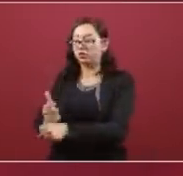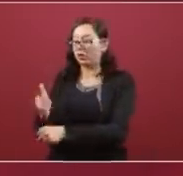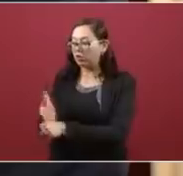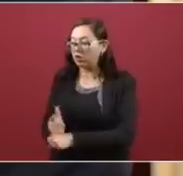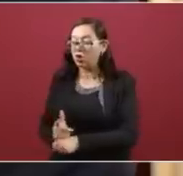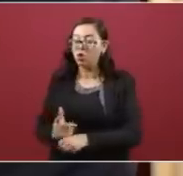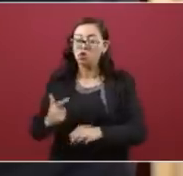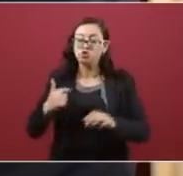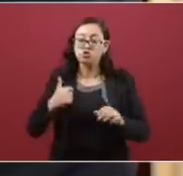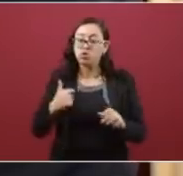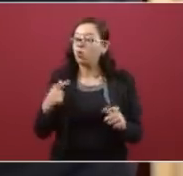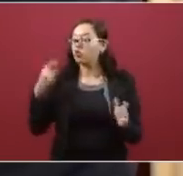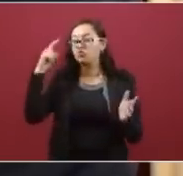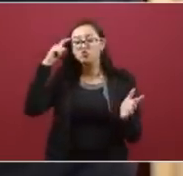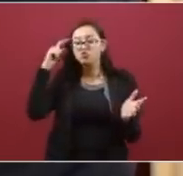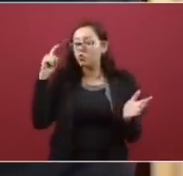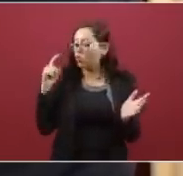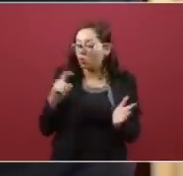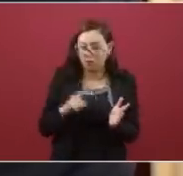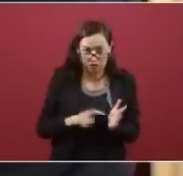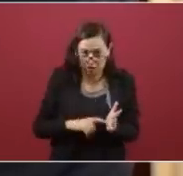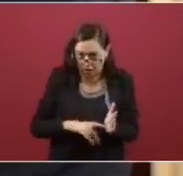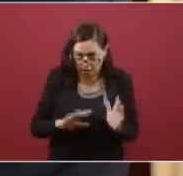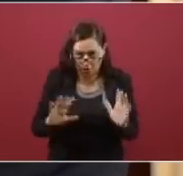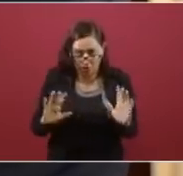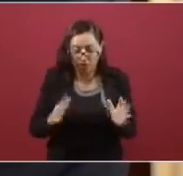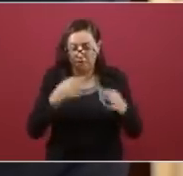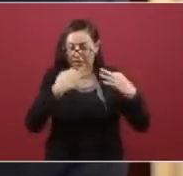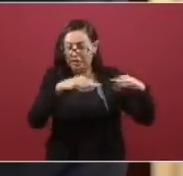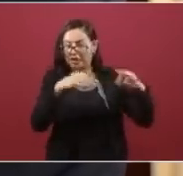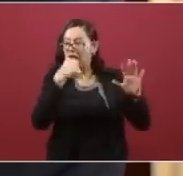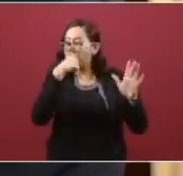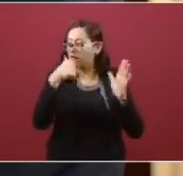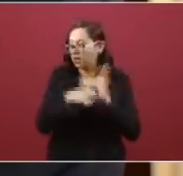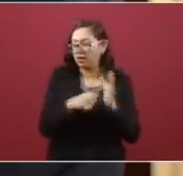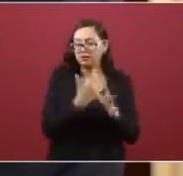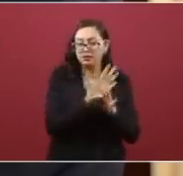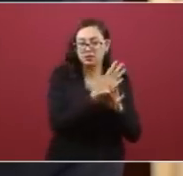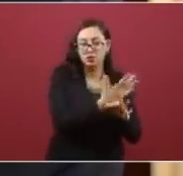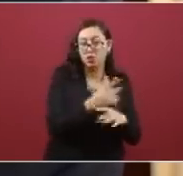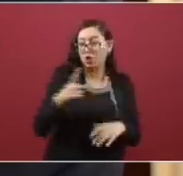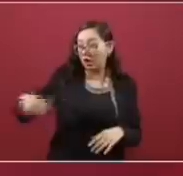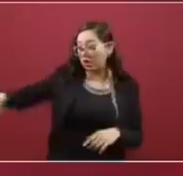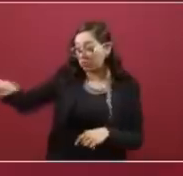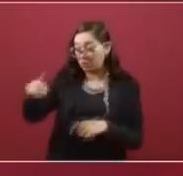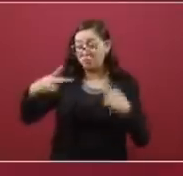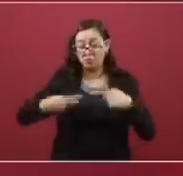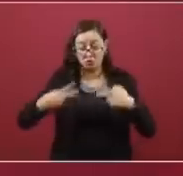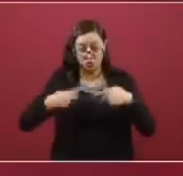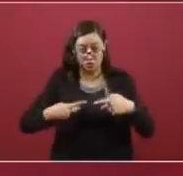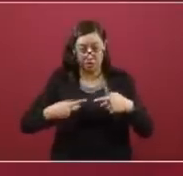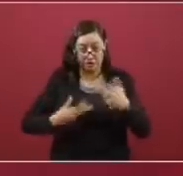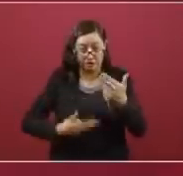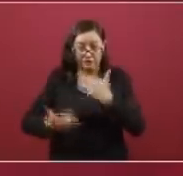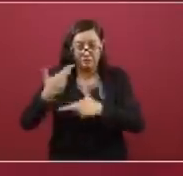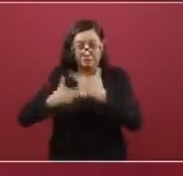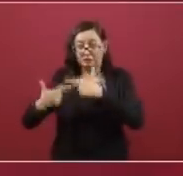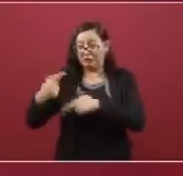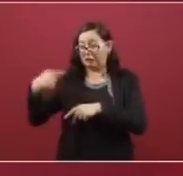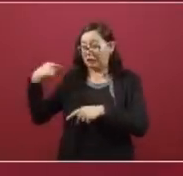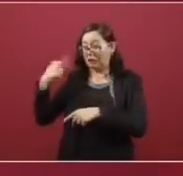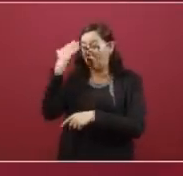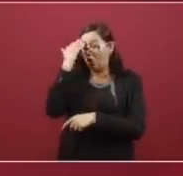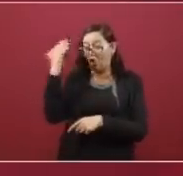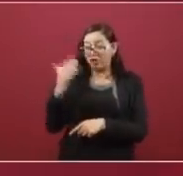carta que la gente eh quiera regresar a la